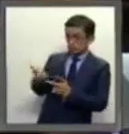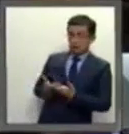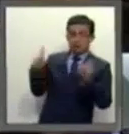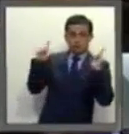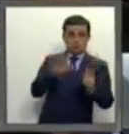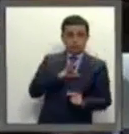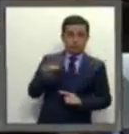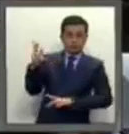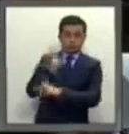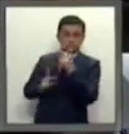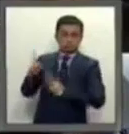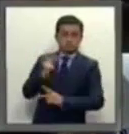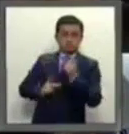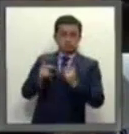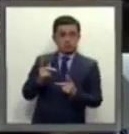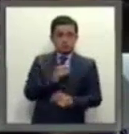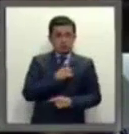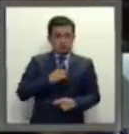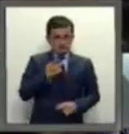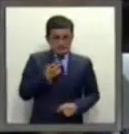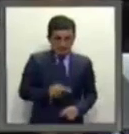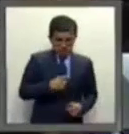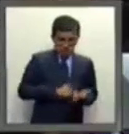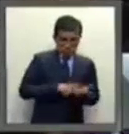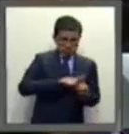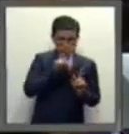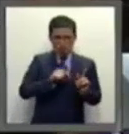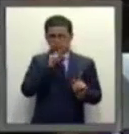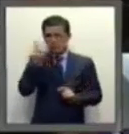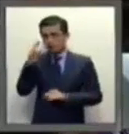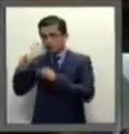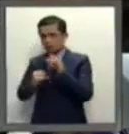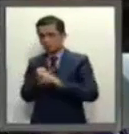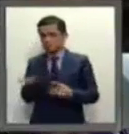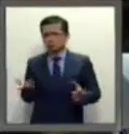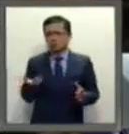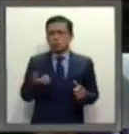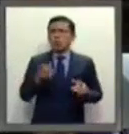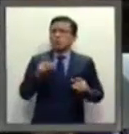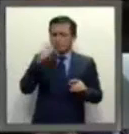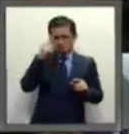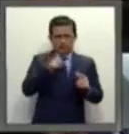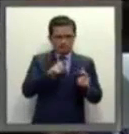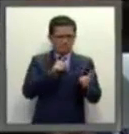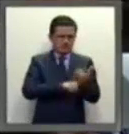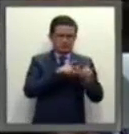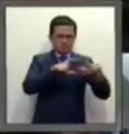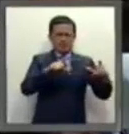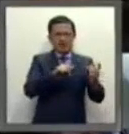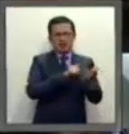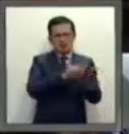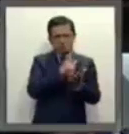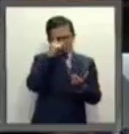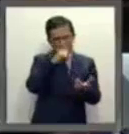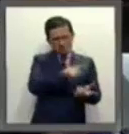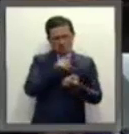deuda interna y externa, más allá de lo que se permite en la carátula de datos de la Ley de Ingresos de la